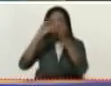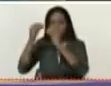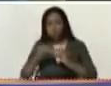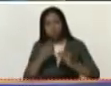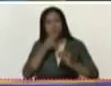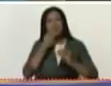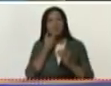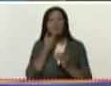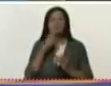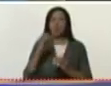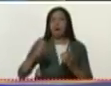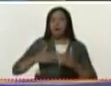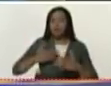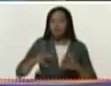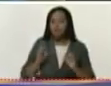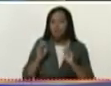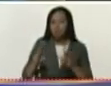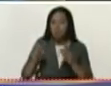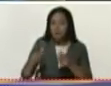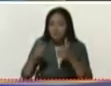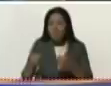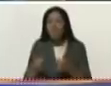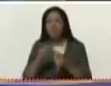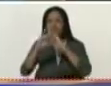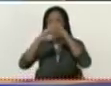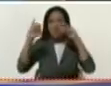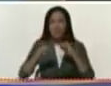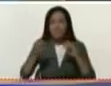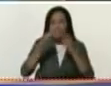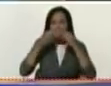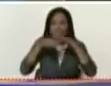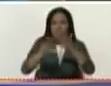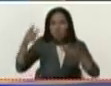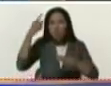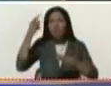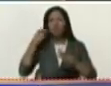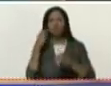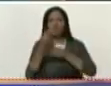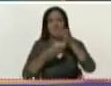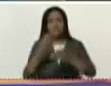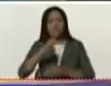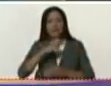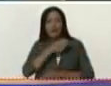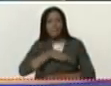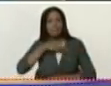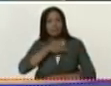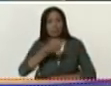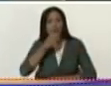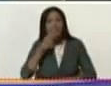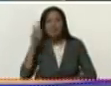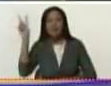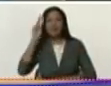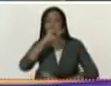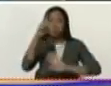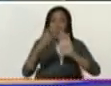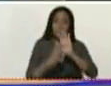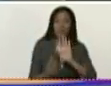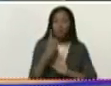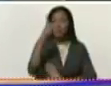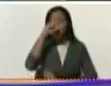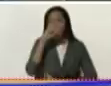Afortunada y feliz, bendito el día en que creé la misión Venezuela Bella. Va a cumplir un año ahora en